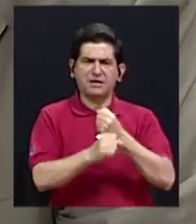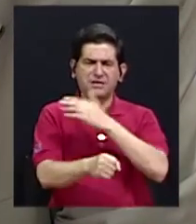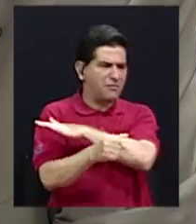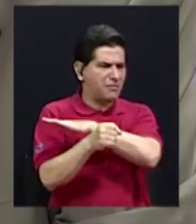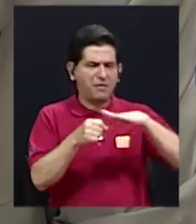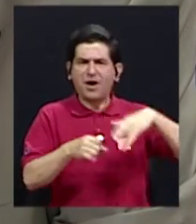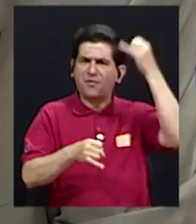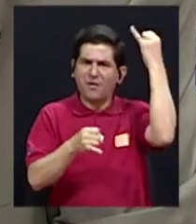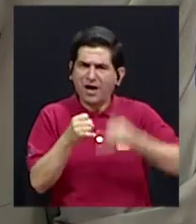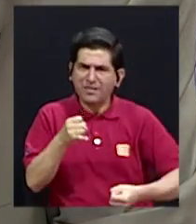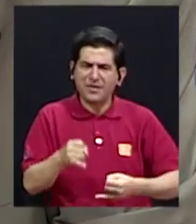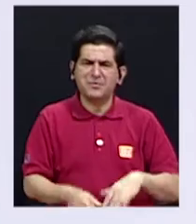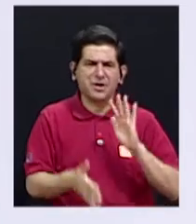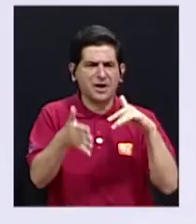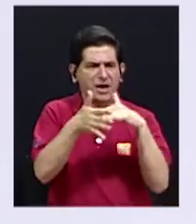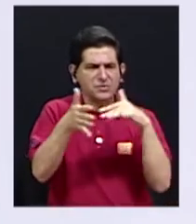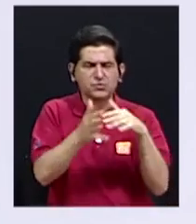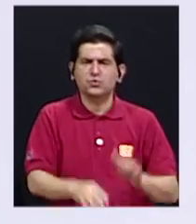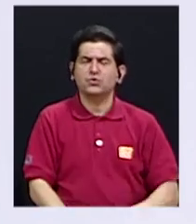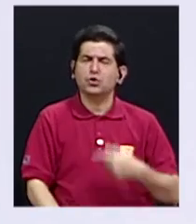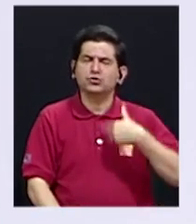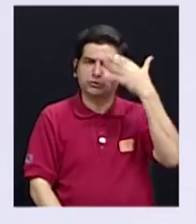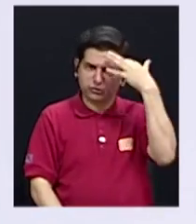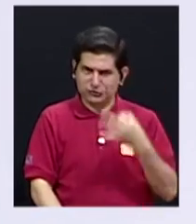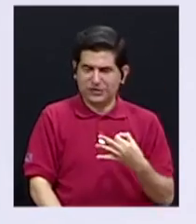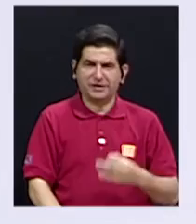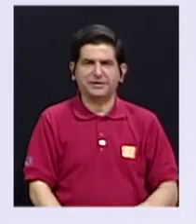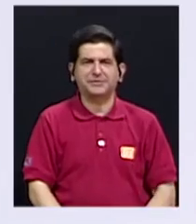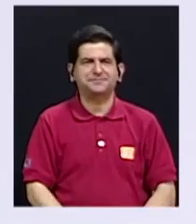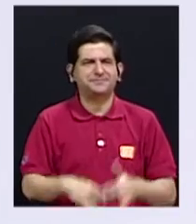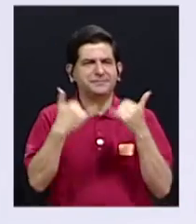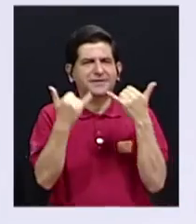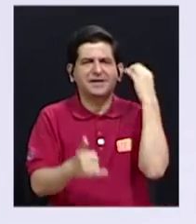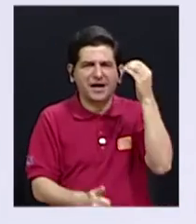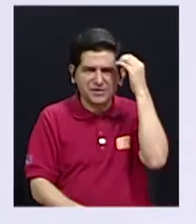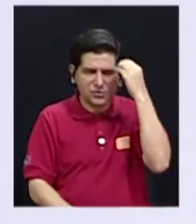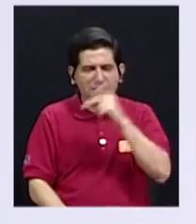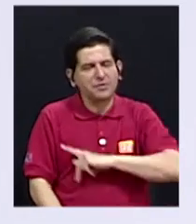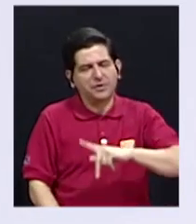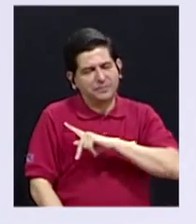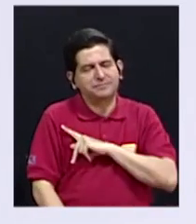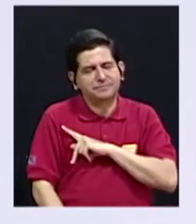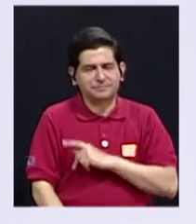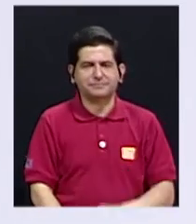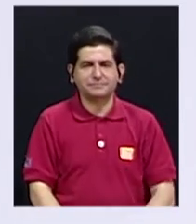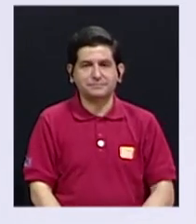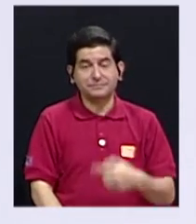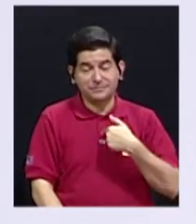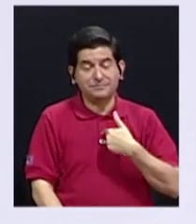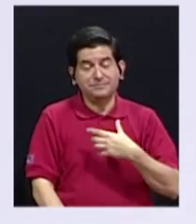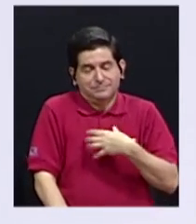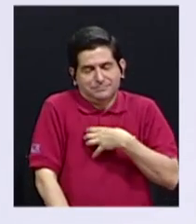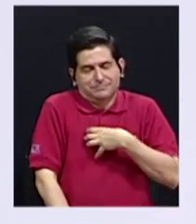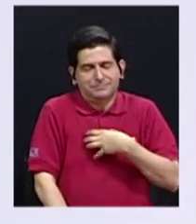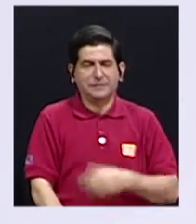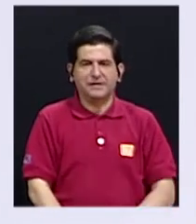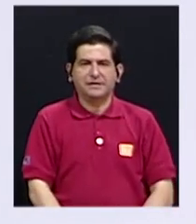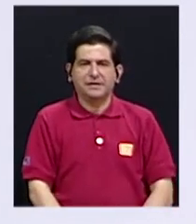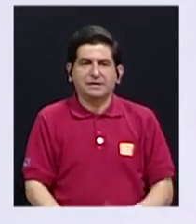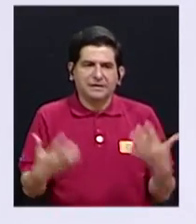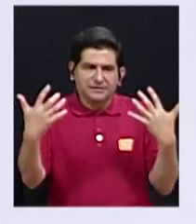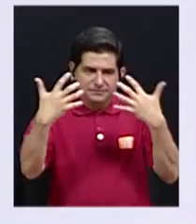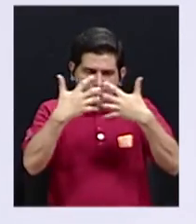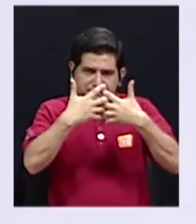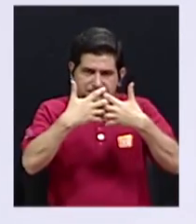al terminar yo sinceramente considero que él ya está opinión de alma su forma personal porque ella me atañe es una